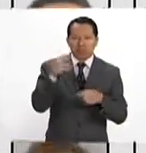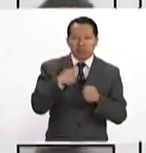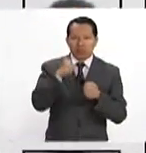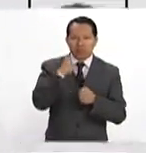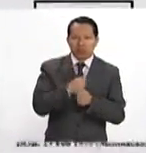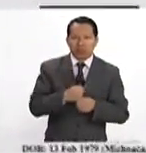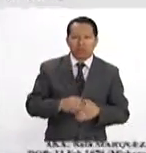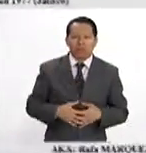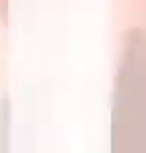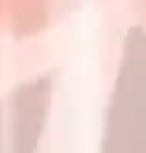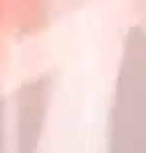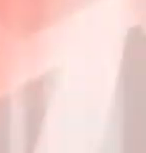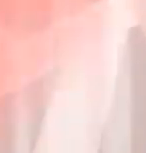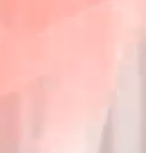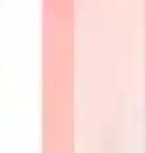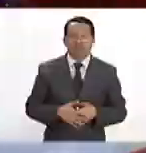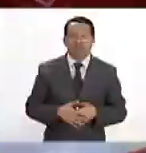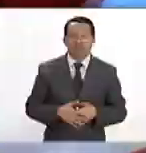años.